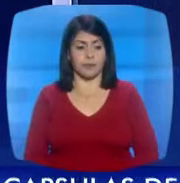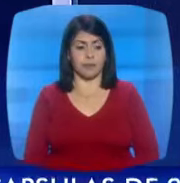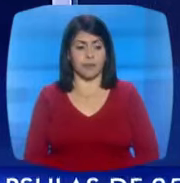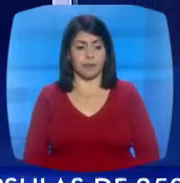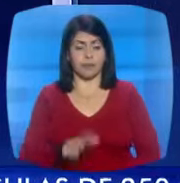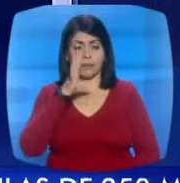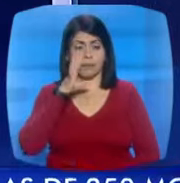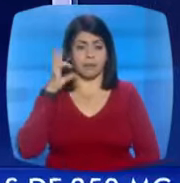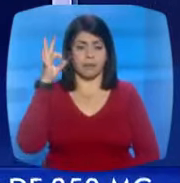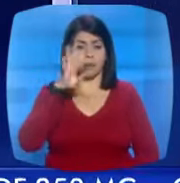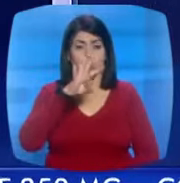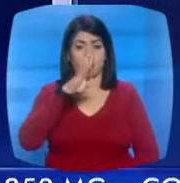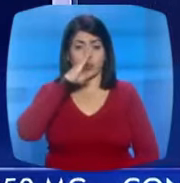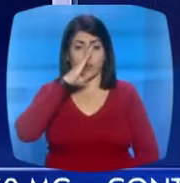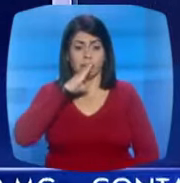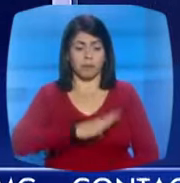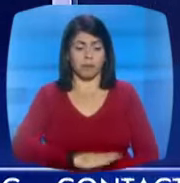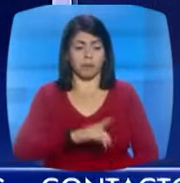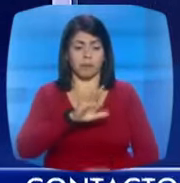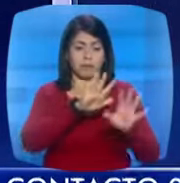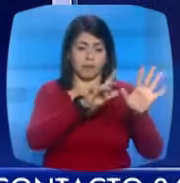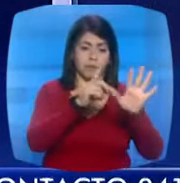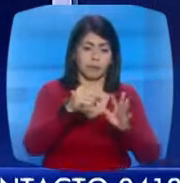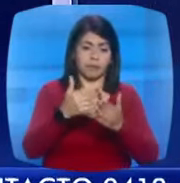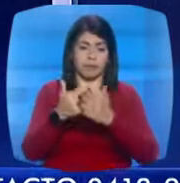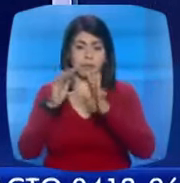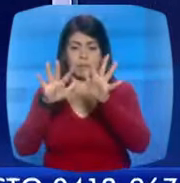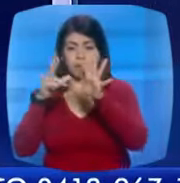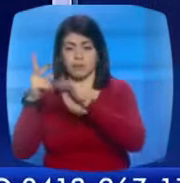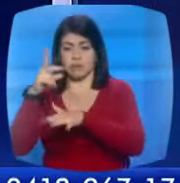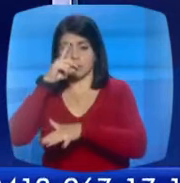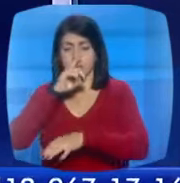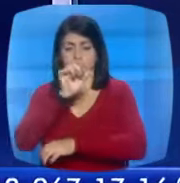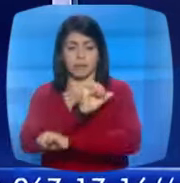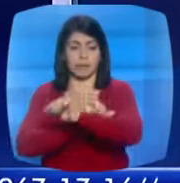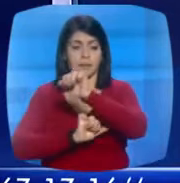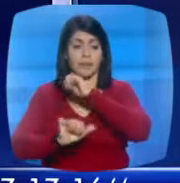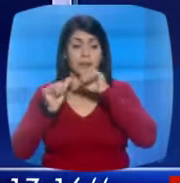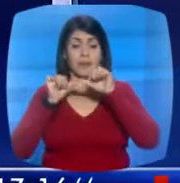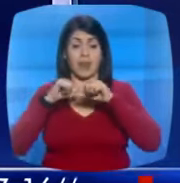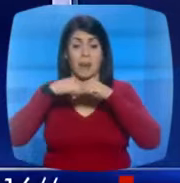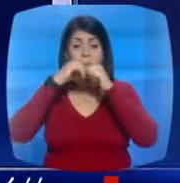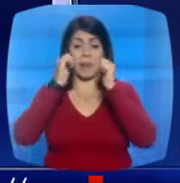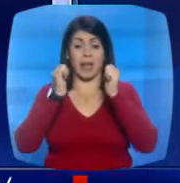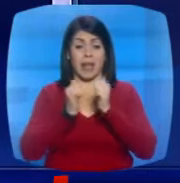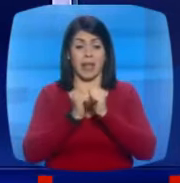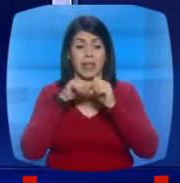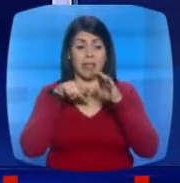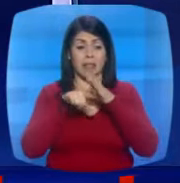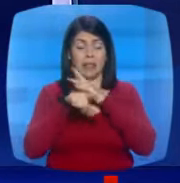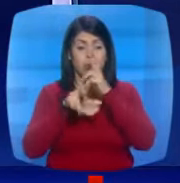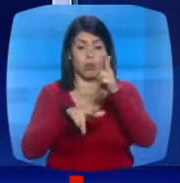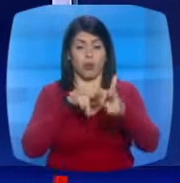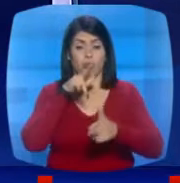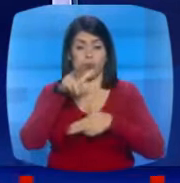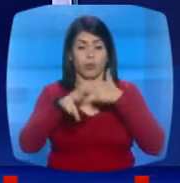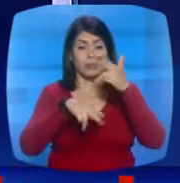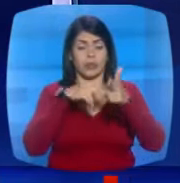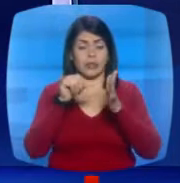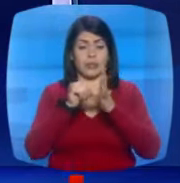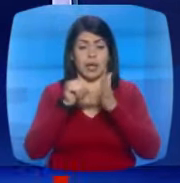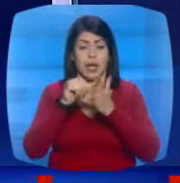Y en Francia, 4 menores de edad de entre 16 y 17 años resultaron heridos durante una pelea dentro de un tren en las cercanías